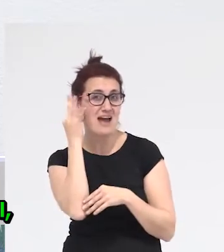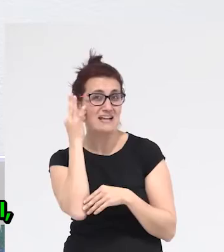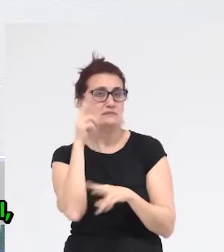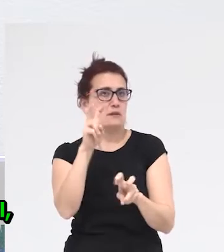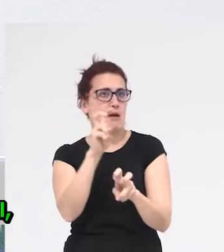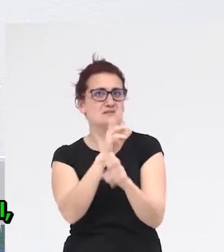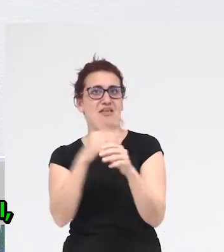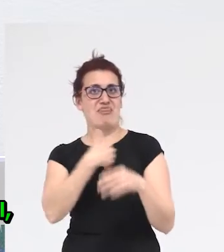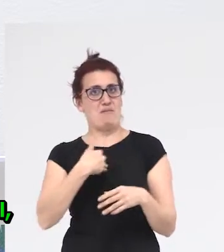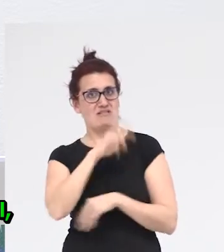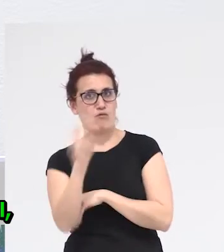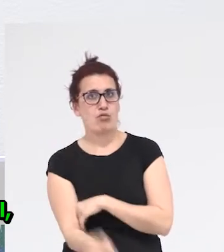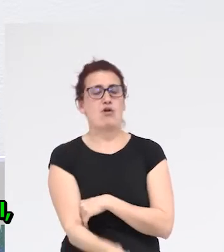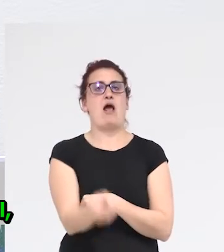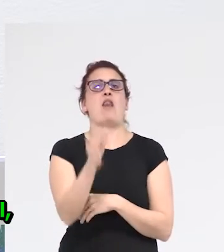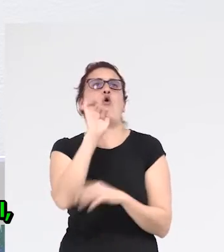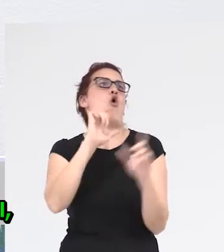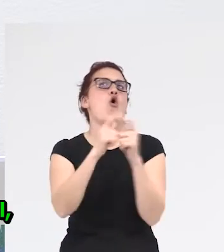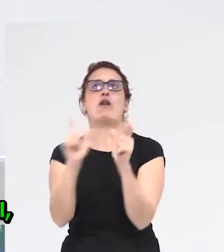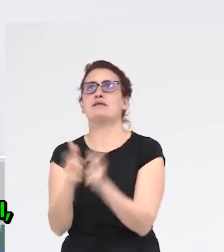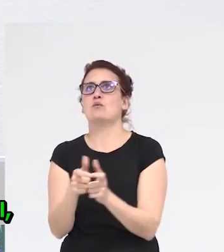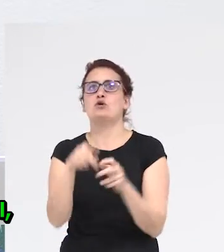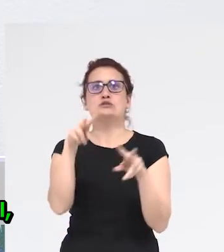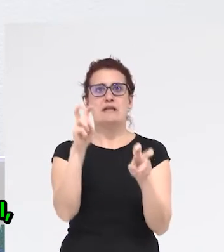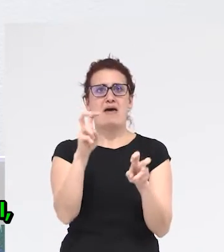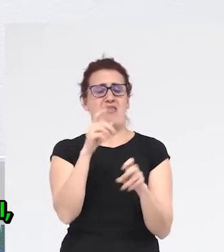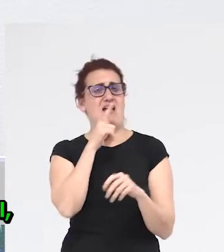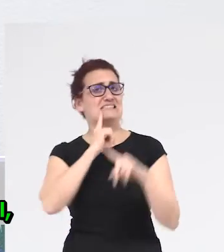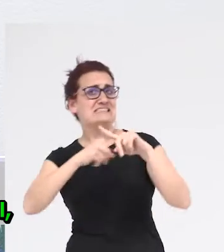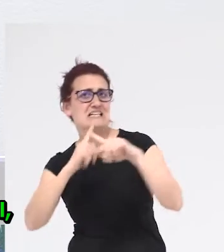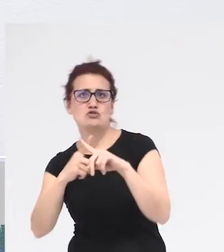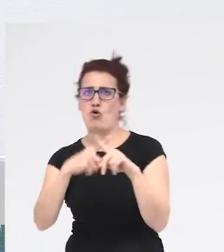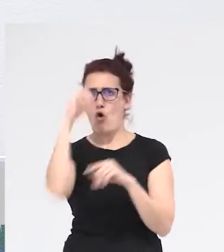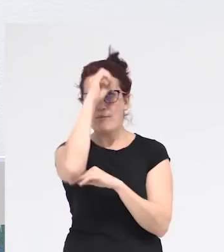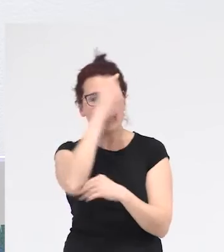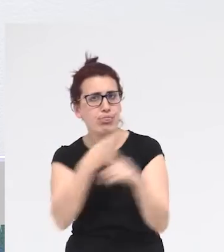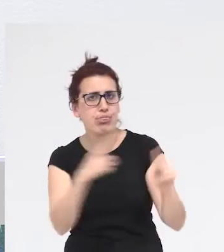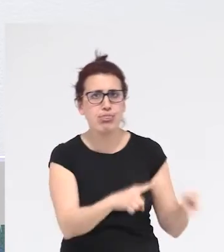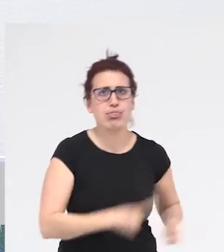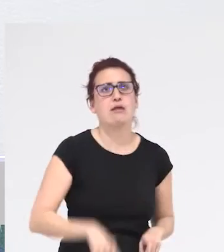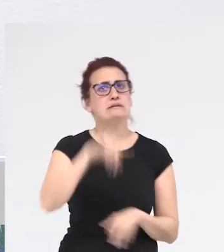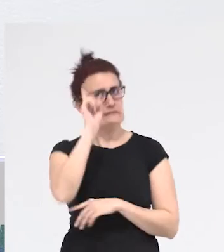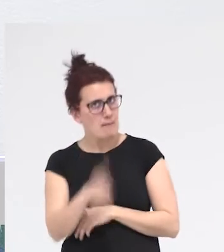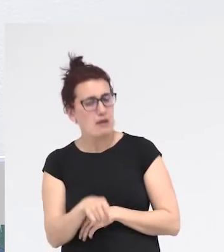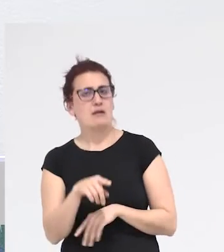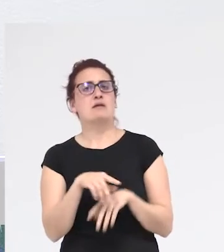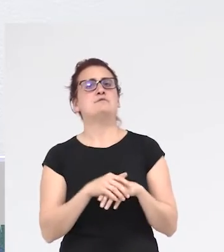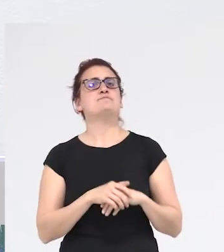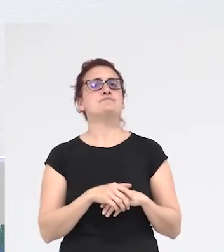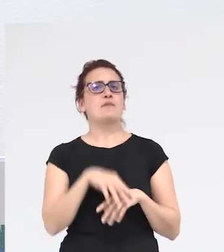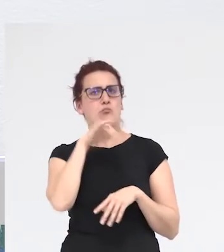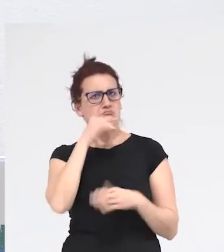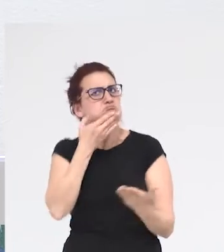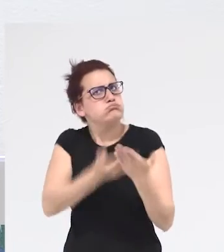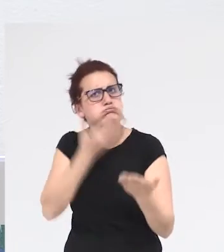los colectivos de disidencias sexuales, diversos funcionales y así también se bueno, lo